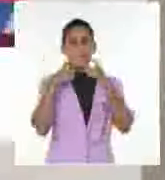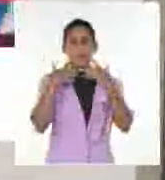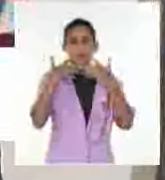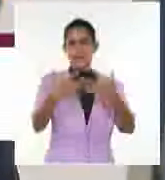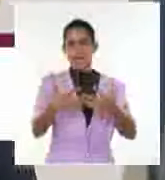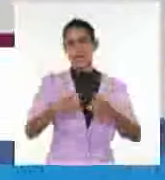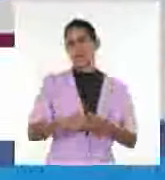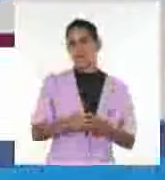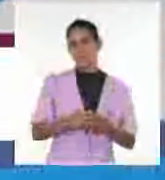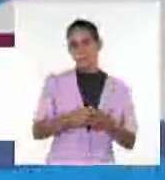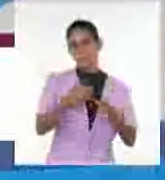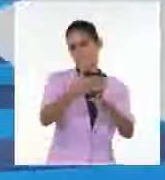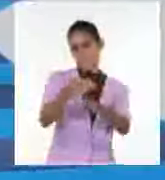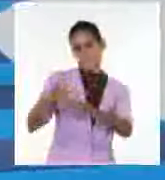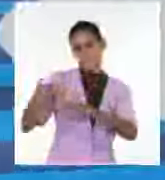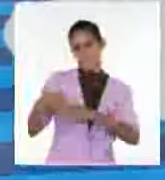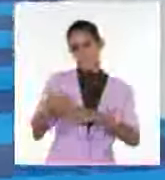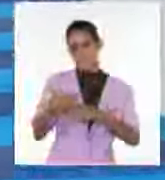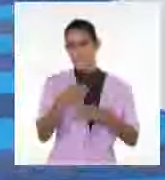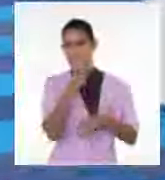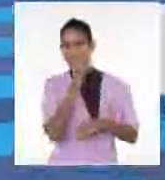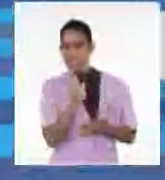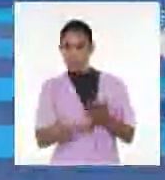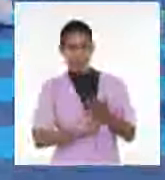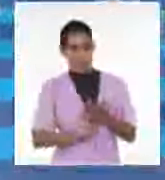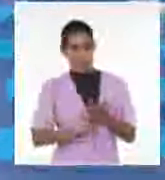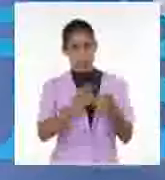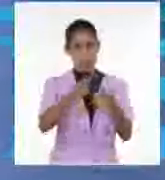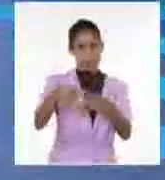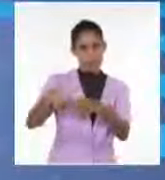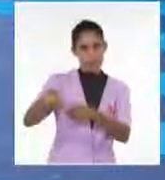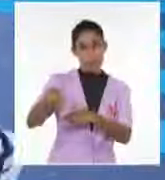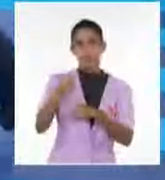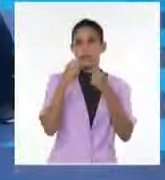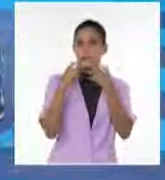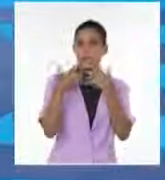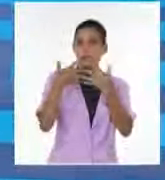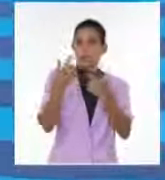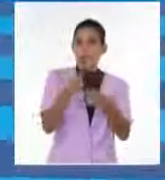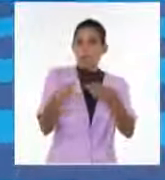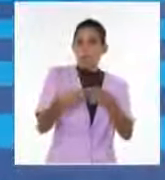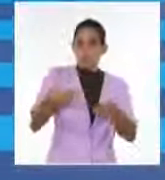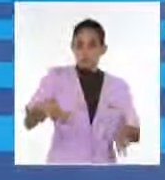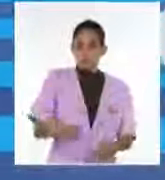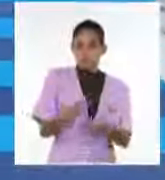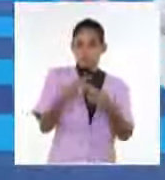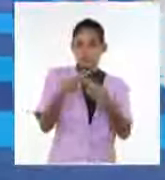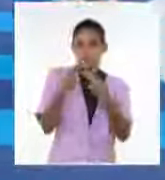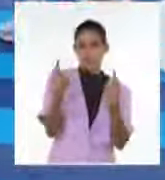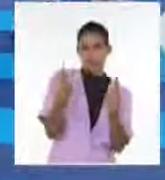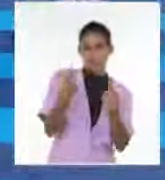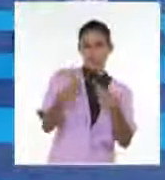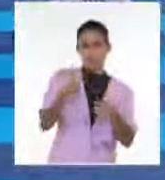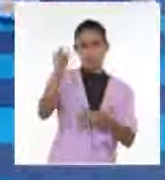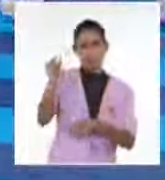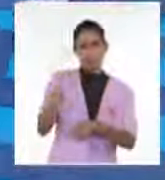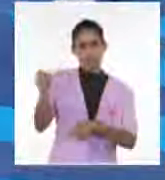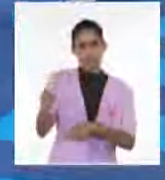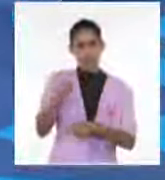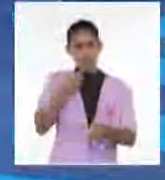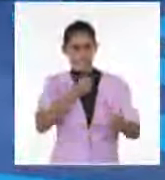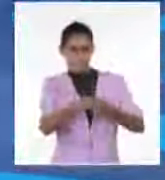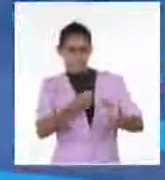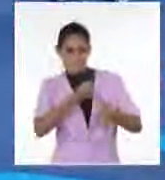centroamericano, un panamericano, un mundial. Aquí están los mejores del mundo, tienen otro estilo, otro eso, pero el boxeo cubano es como si somos los domadores de